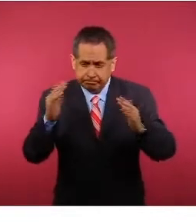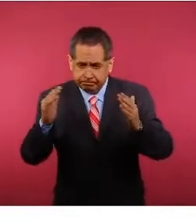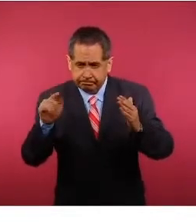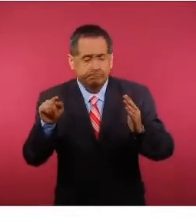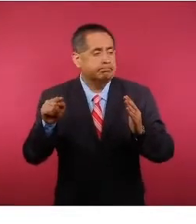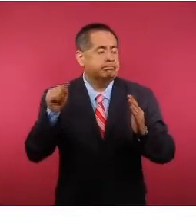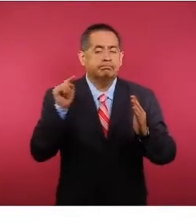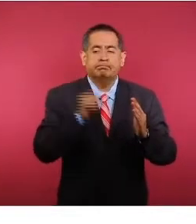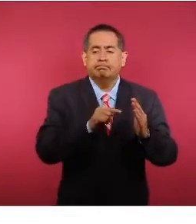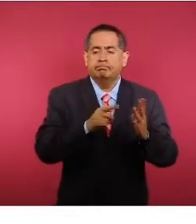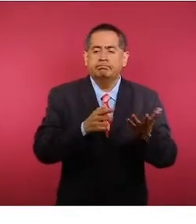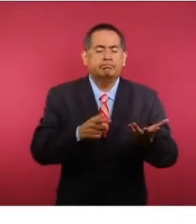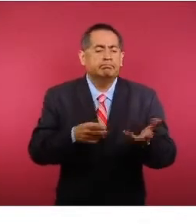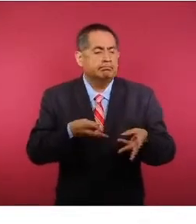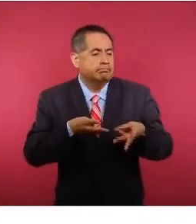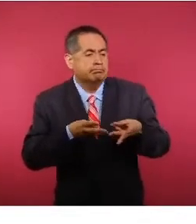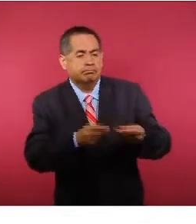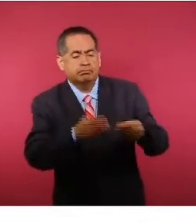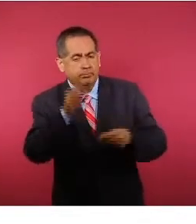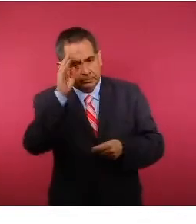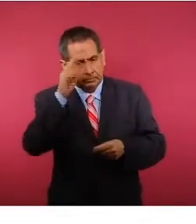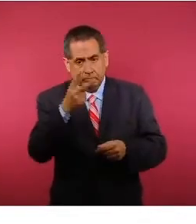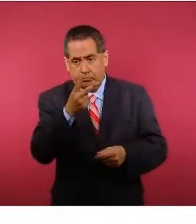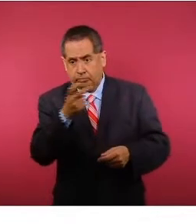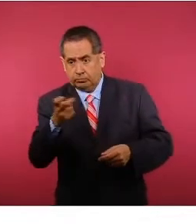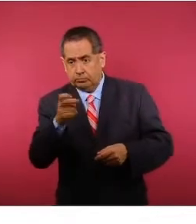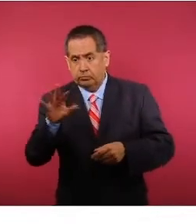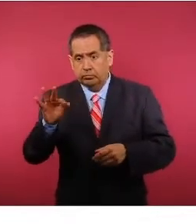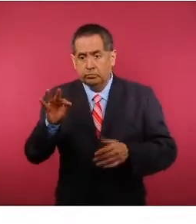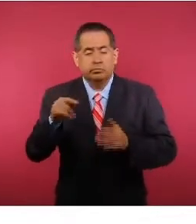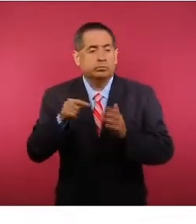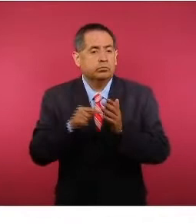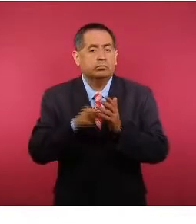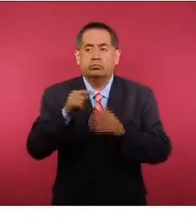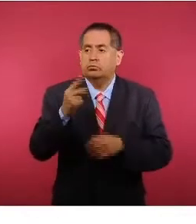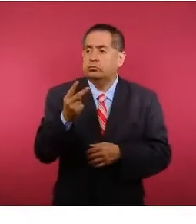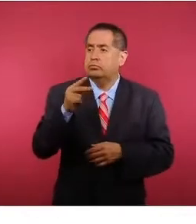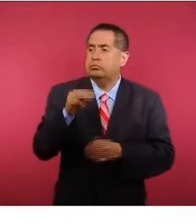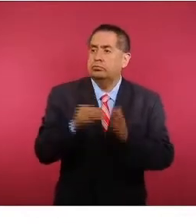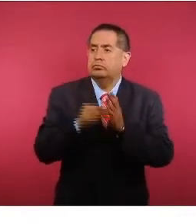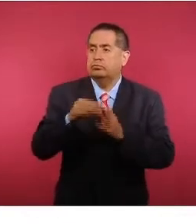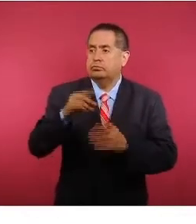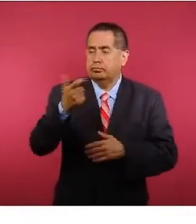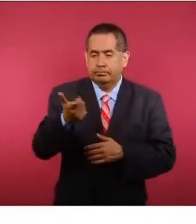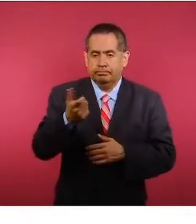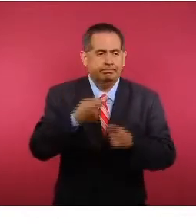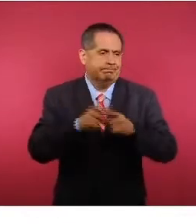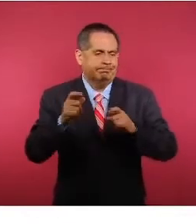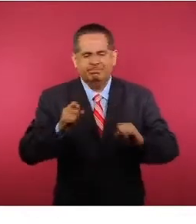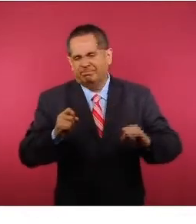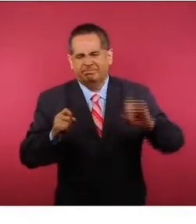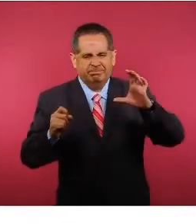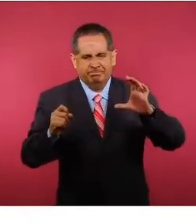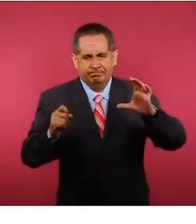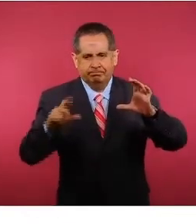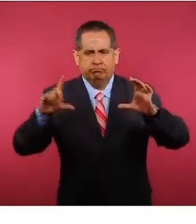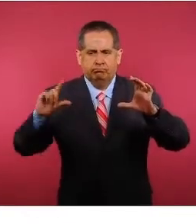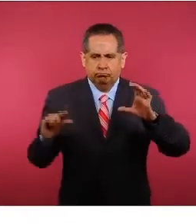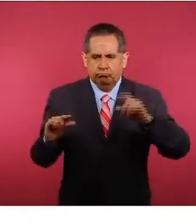administración, ahí la cantidad es de 240.2 millones de pesos, una diferencia